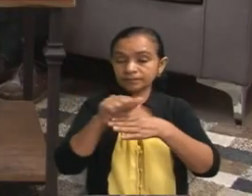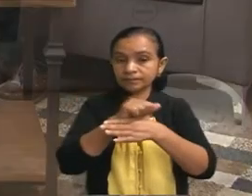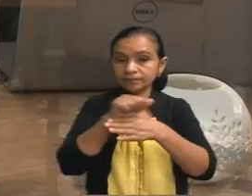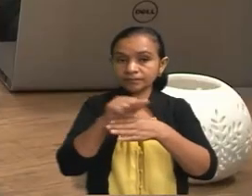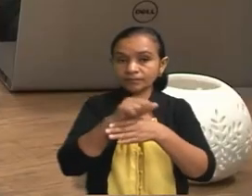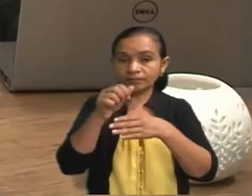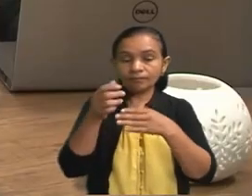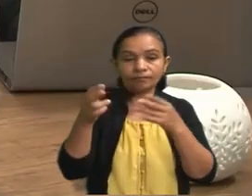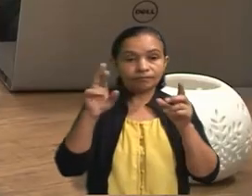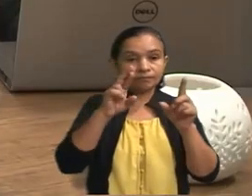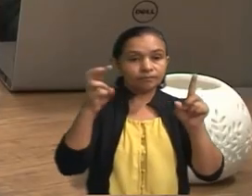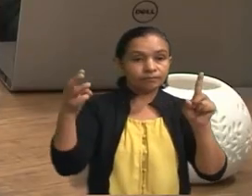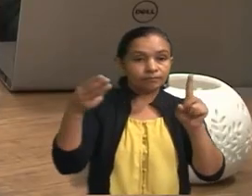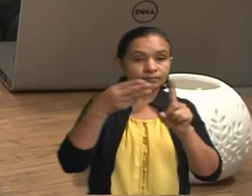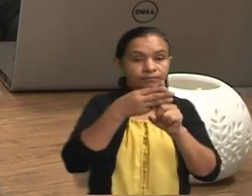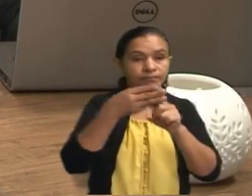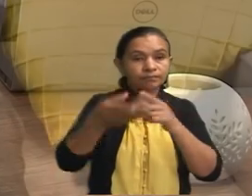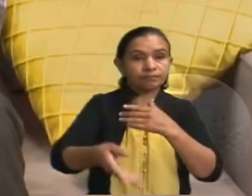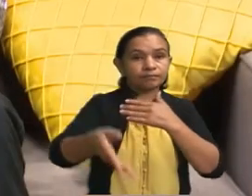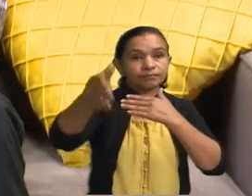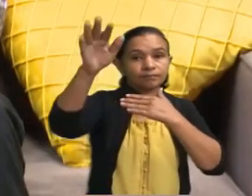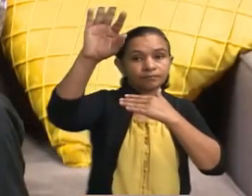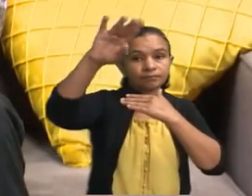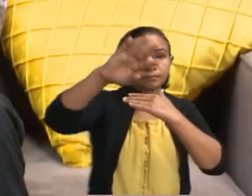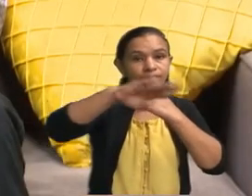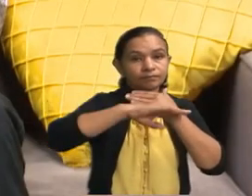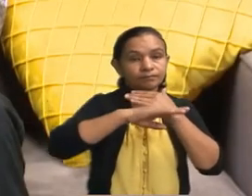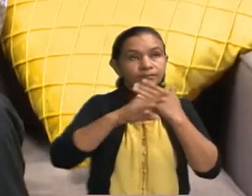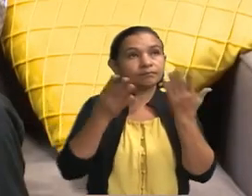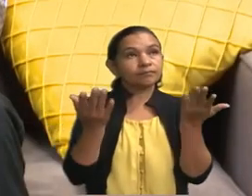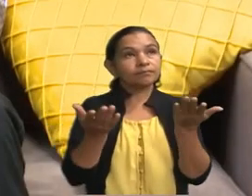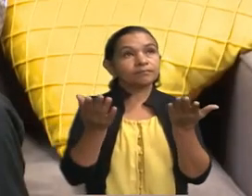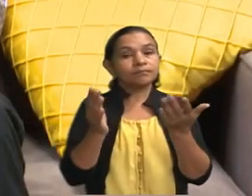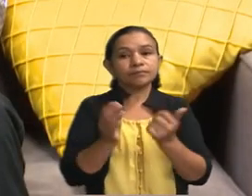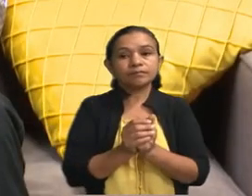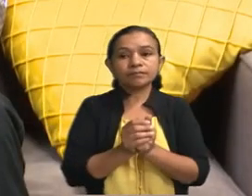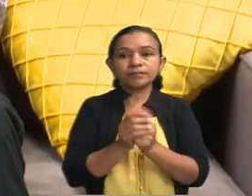tsunami en nuestro país y también en la región centroamericana.